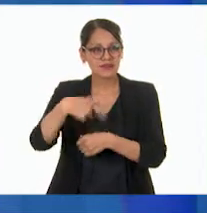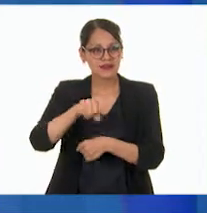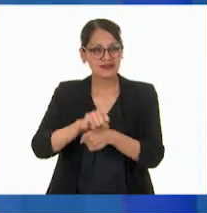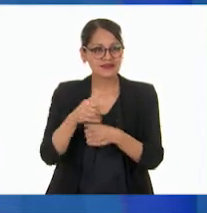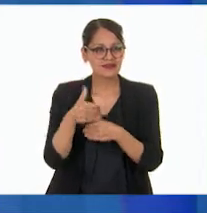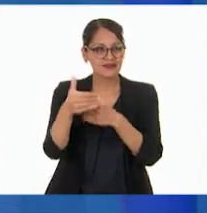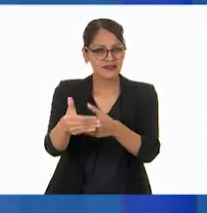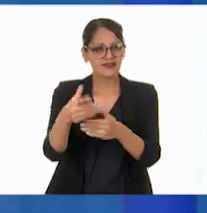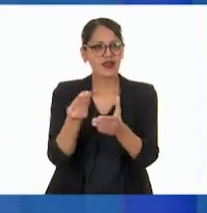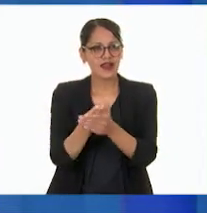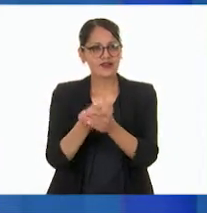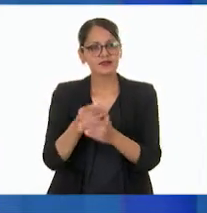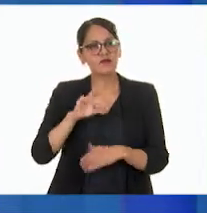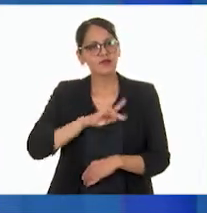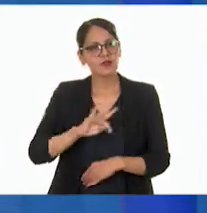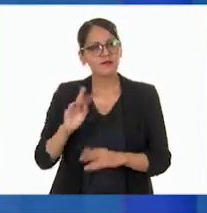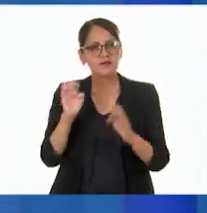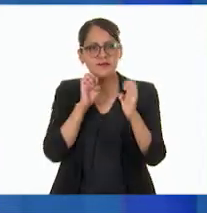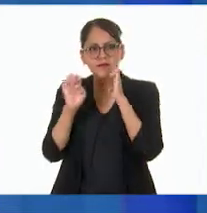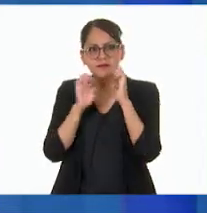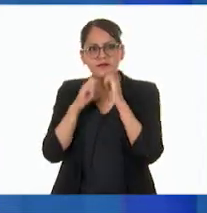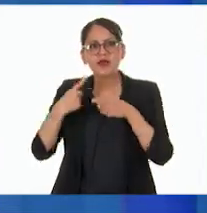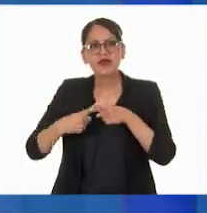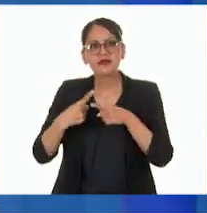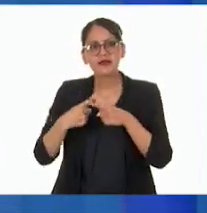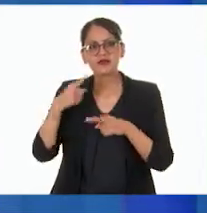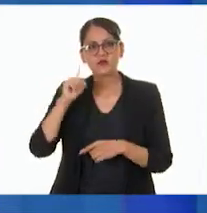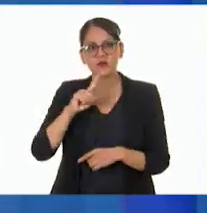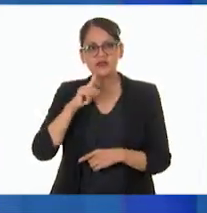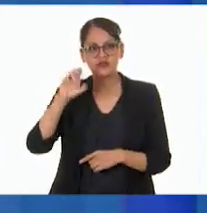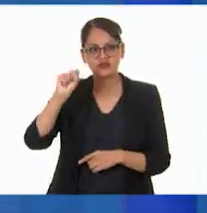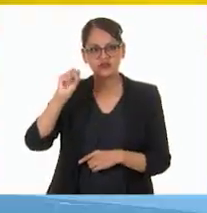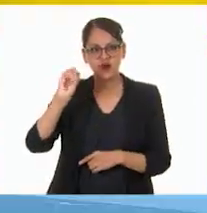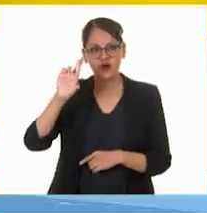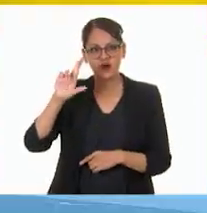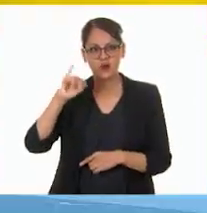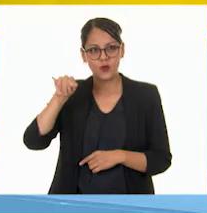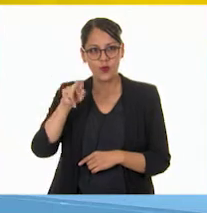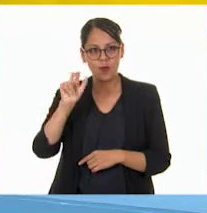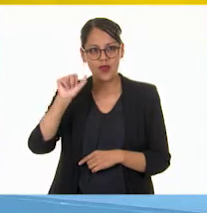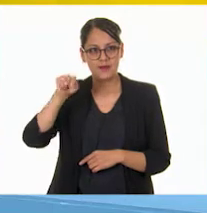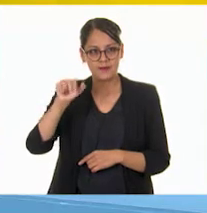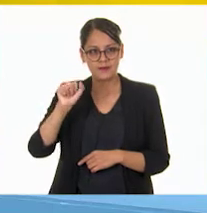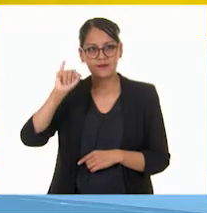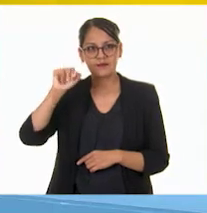sesión podamos tener una entrevista con Sor Juana Inés de la Cruz.